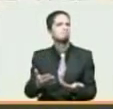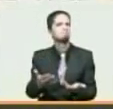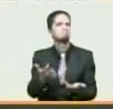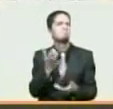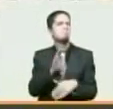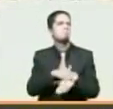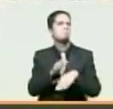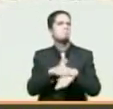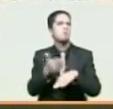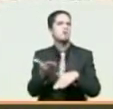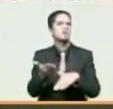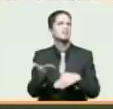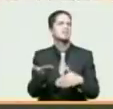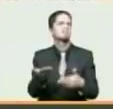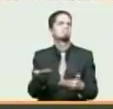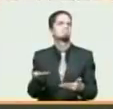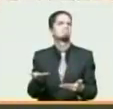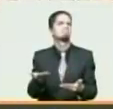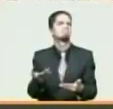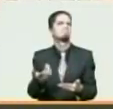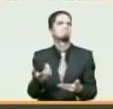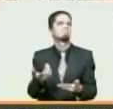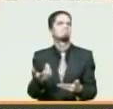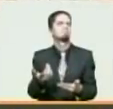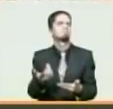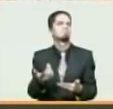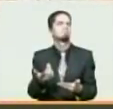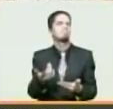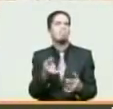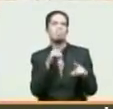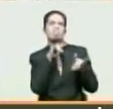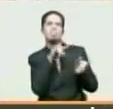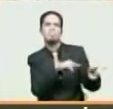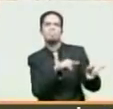razón, vaya usted a saber cuál es, no nos soporta a nosotros,